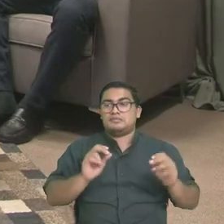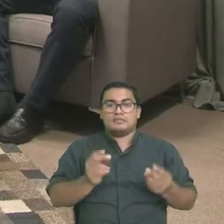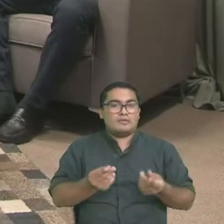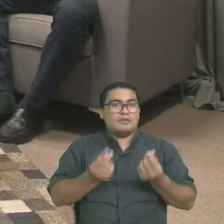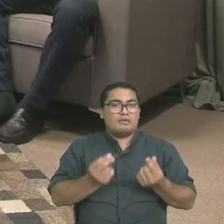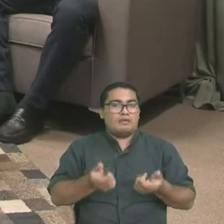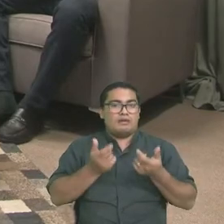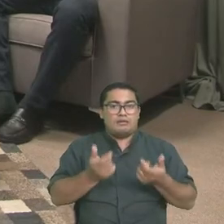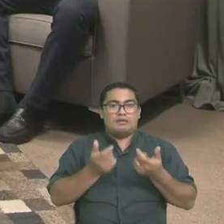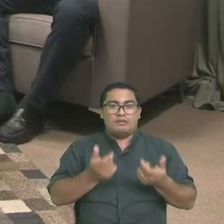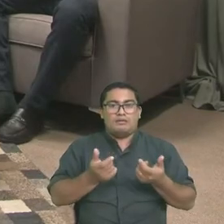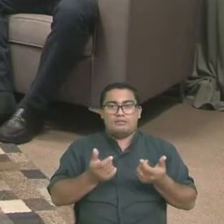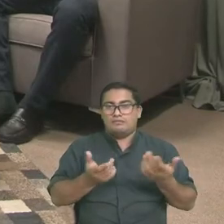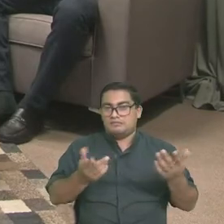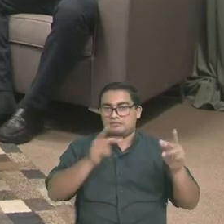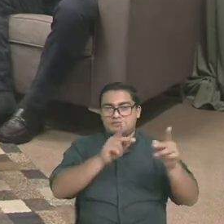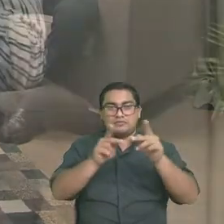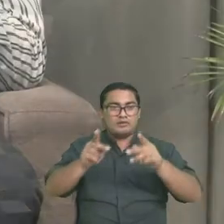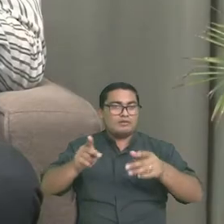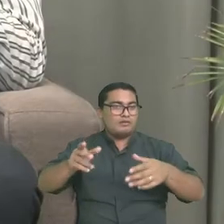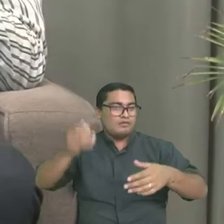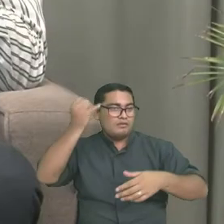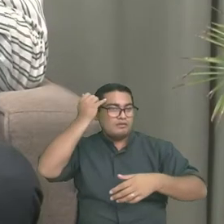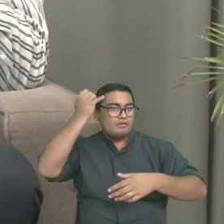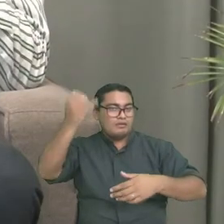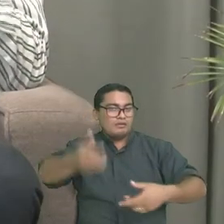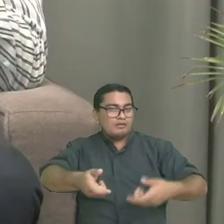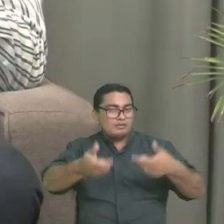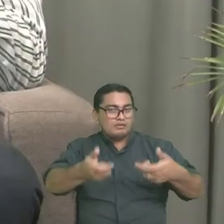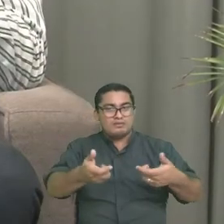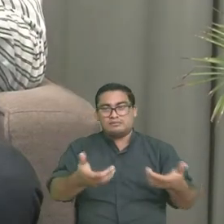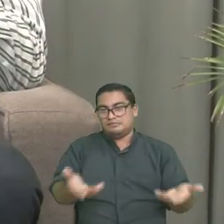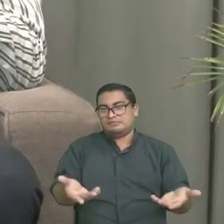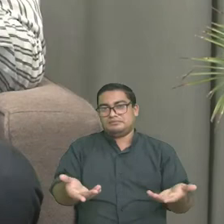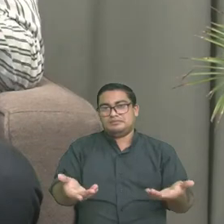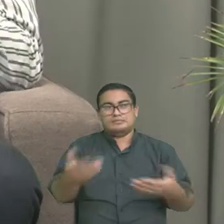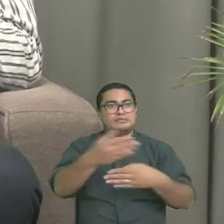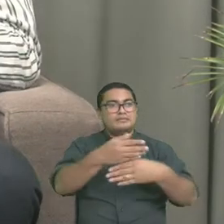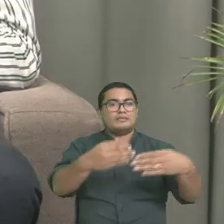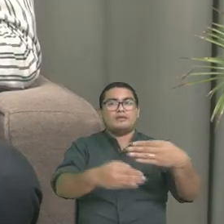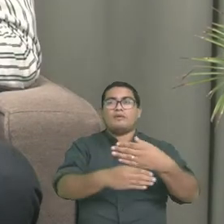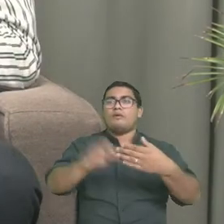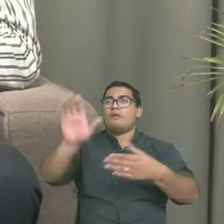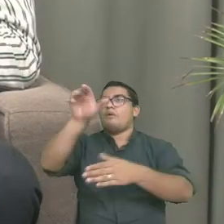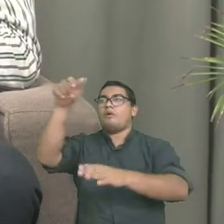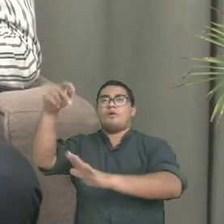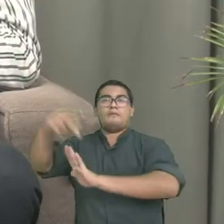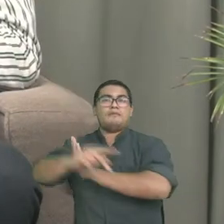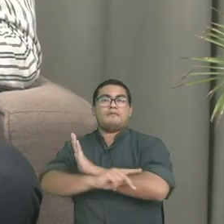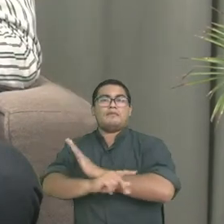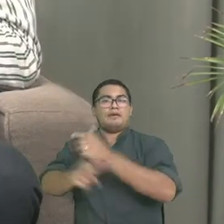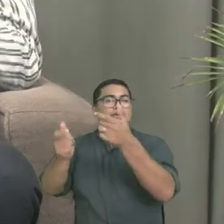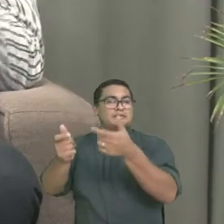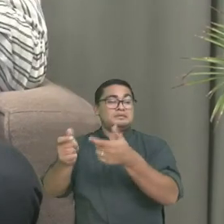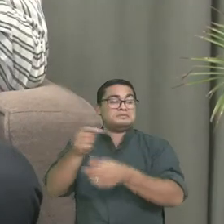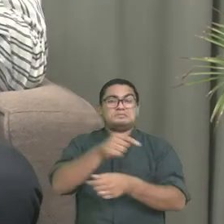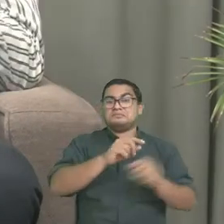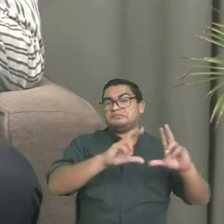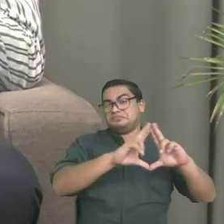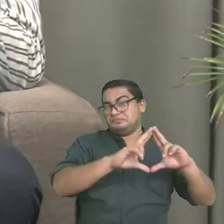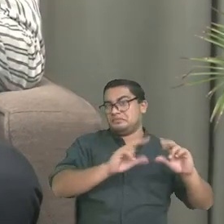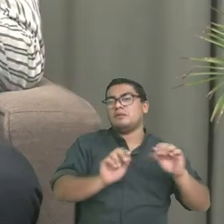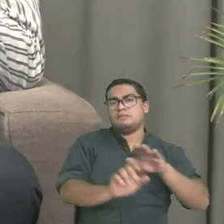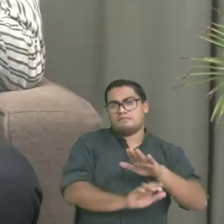recursos humanos y los recursos técnicos y la capacidad de infraestructura que tienen los países desarrollados. Claro. Pero